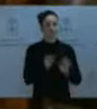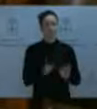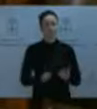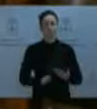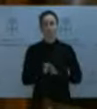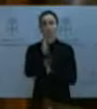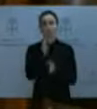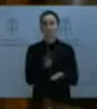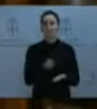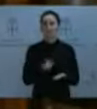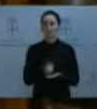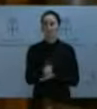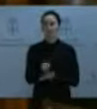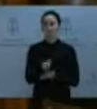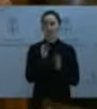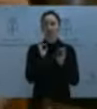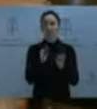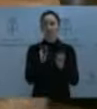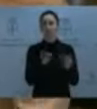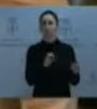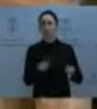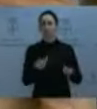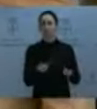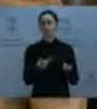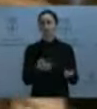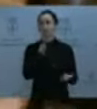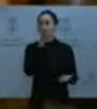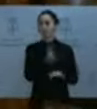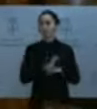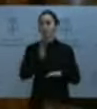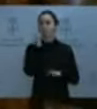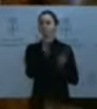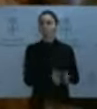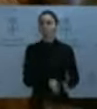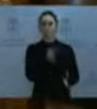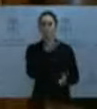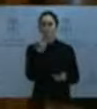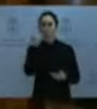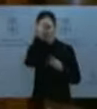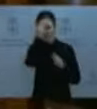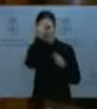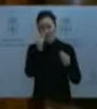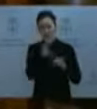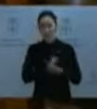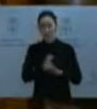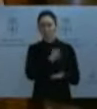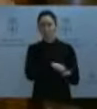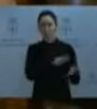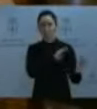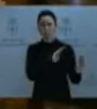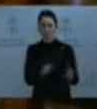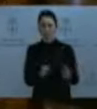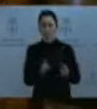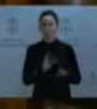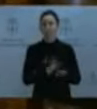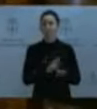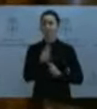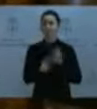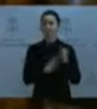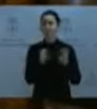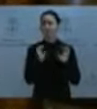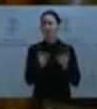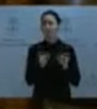Presidente, señora consejera, ¿qué acciones inmediatas tiene prevista su consejería para la búsqueda de un reparto más equitativo de los cupos pesqueros entre las